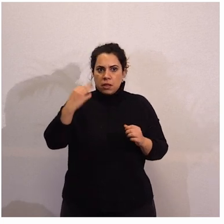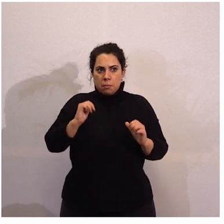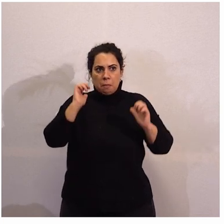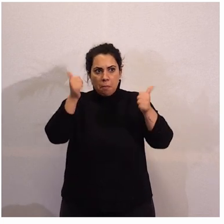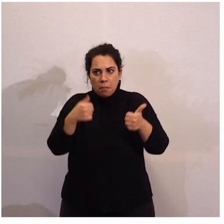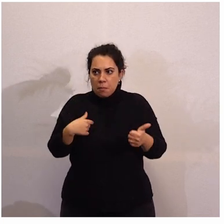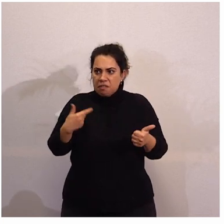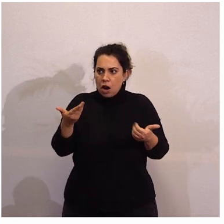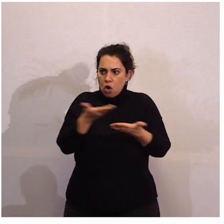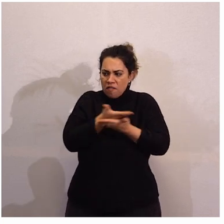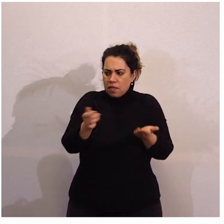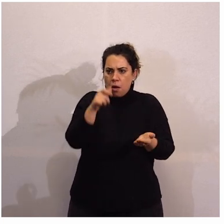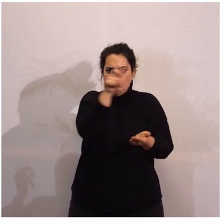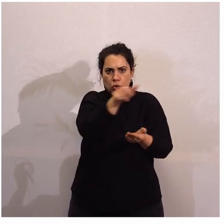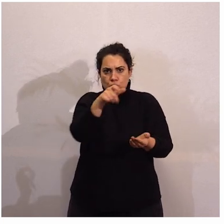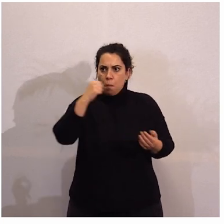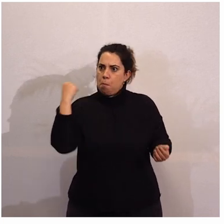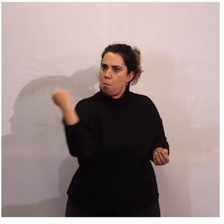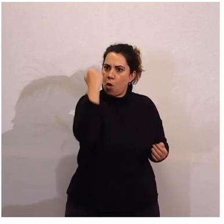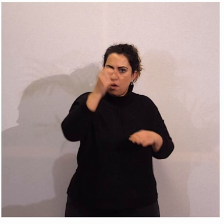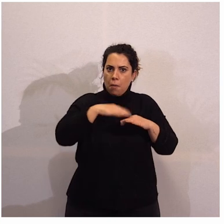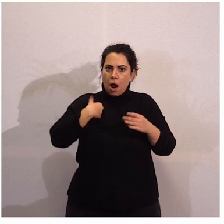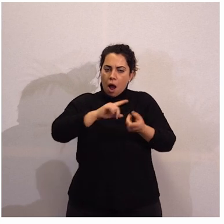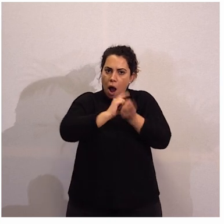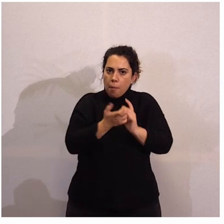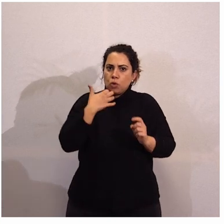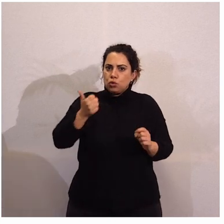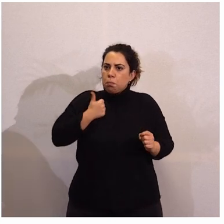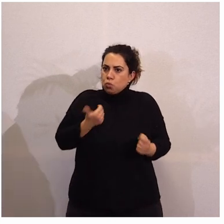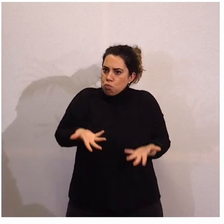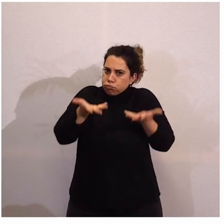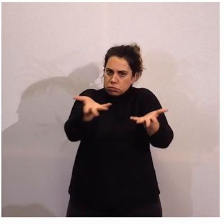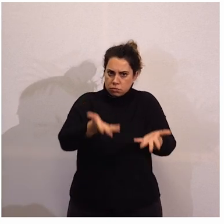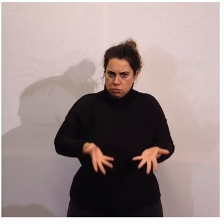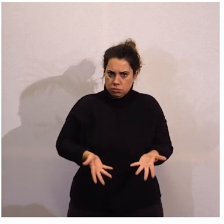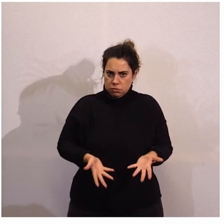poder para cambiar en cuanto se les dé una oportunidad.